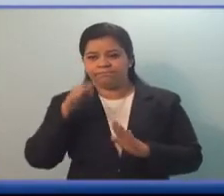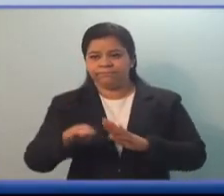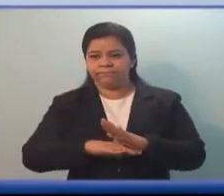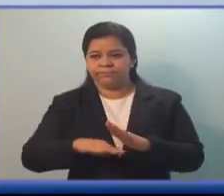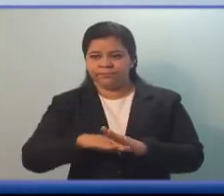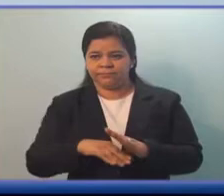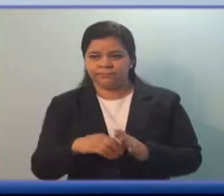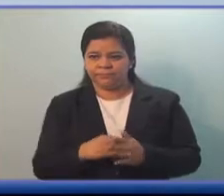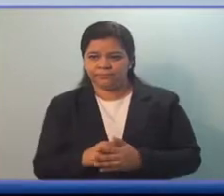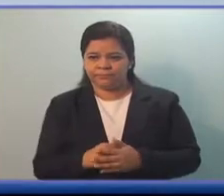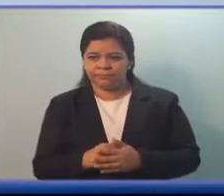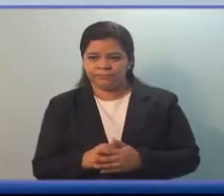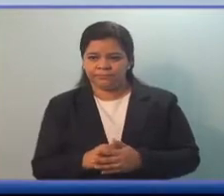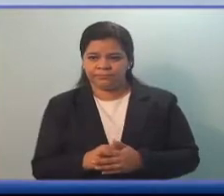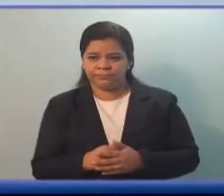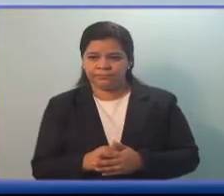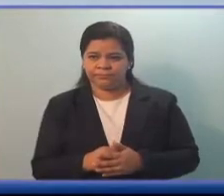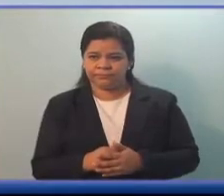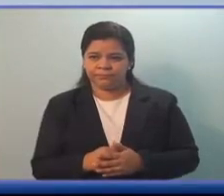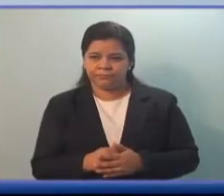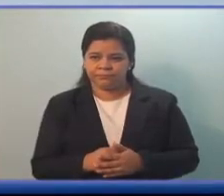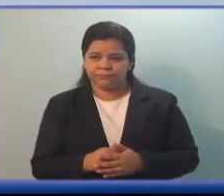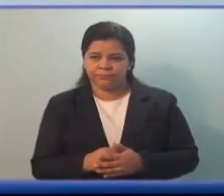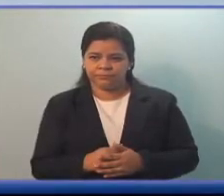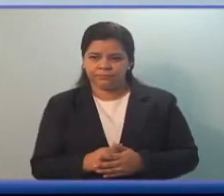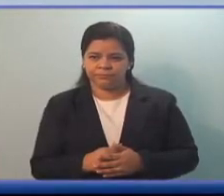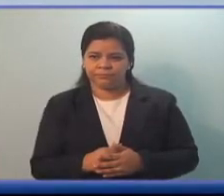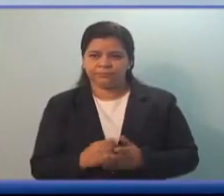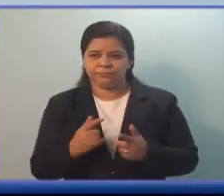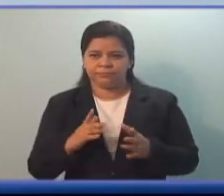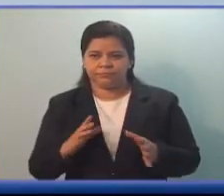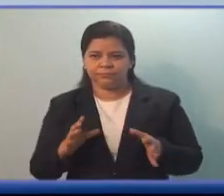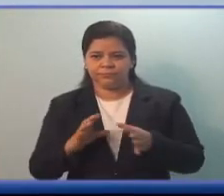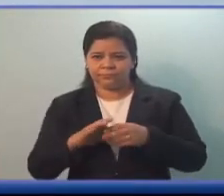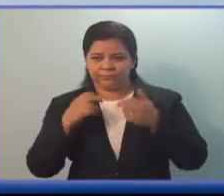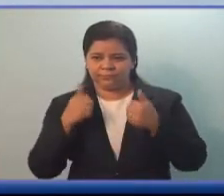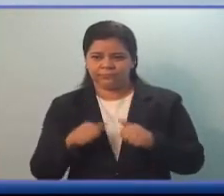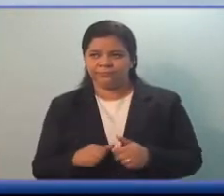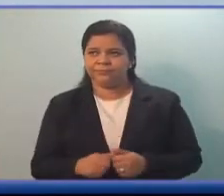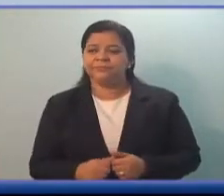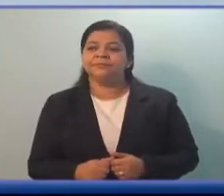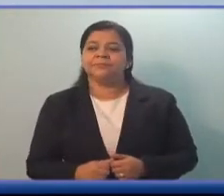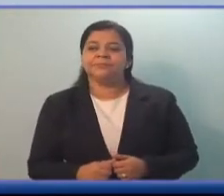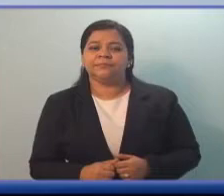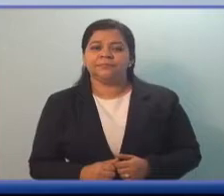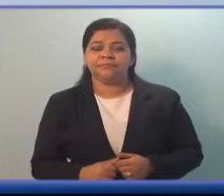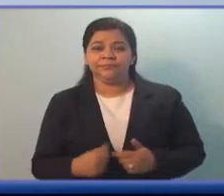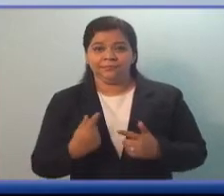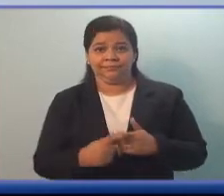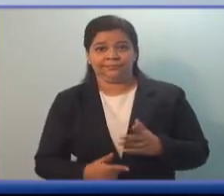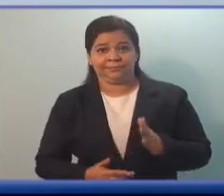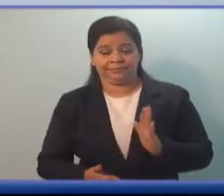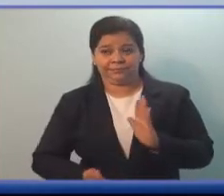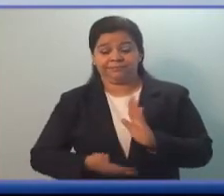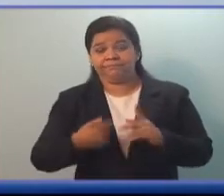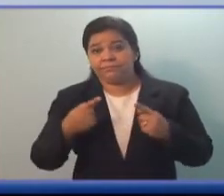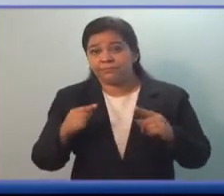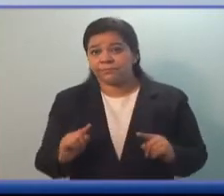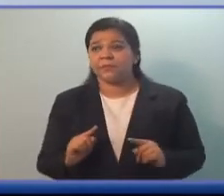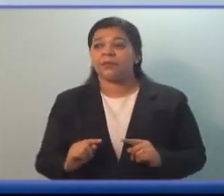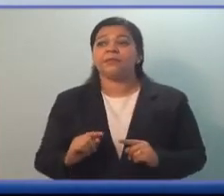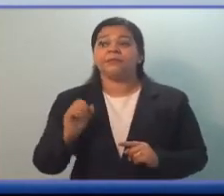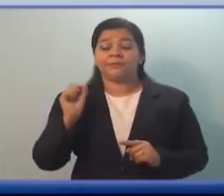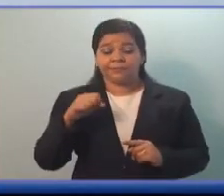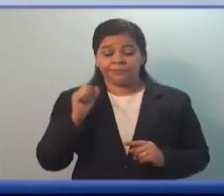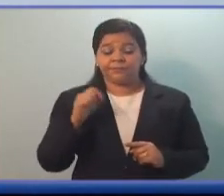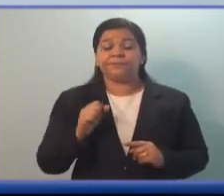aquí estoy, ya lo conocen, cuál es su forma de actuar, su personalidad. Pero quizás hacerle